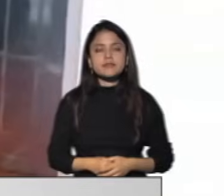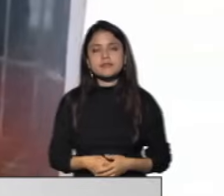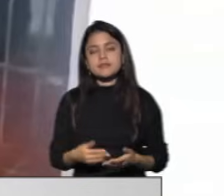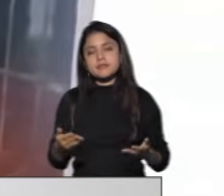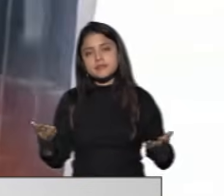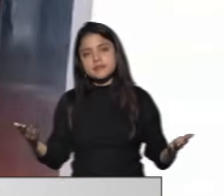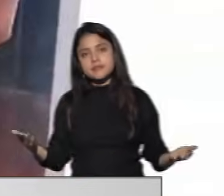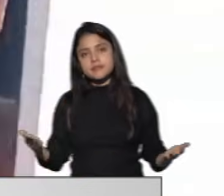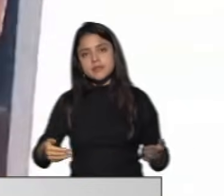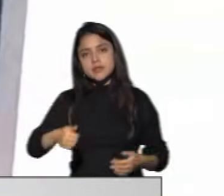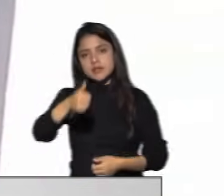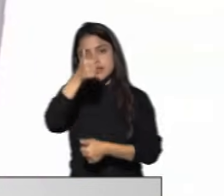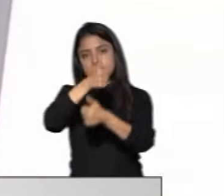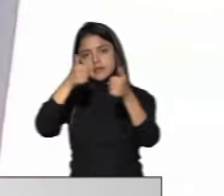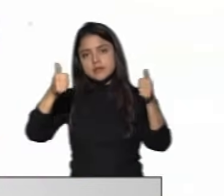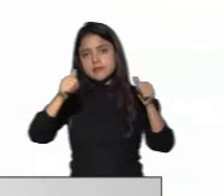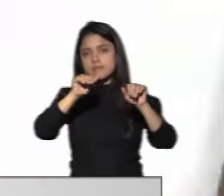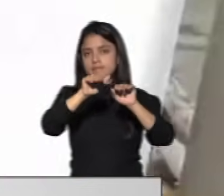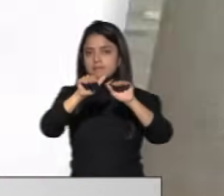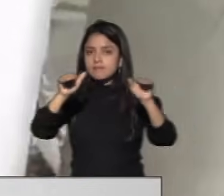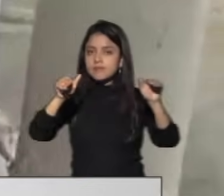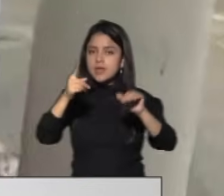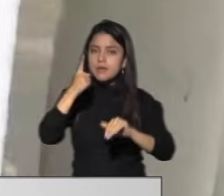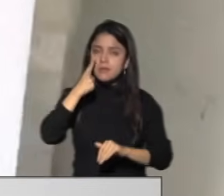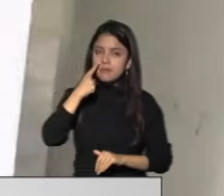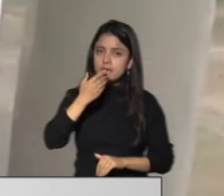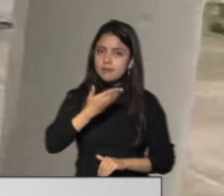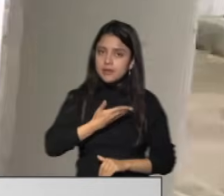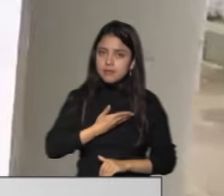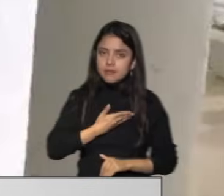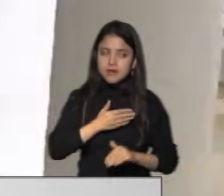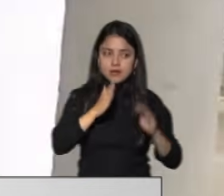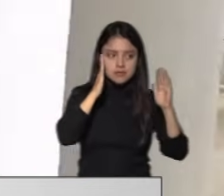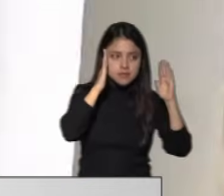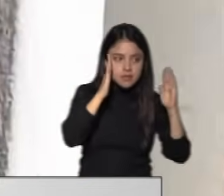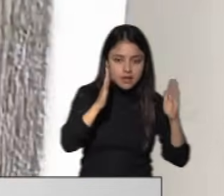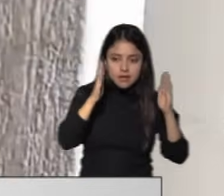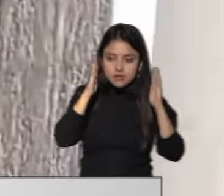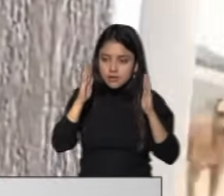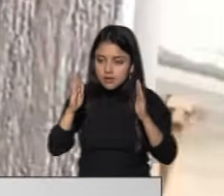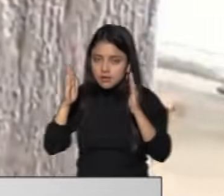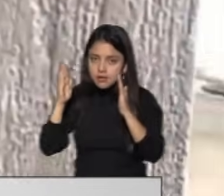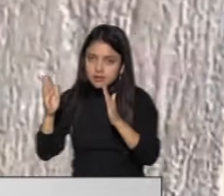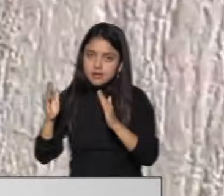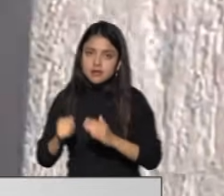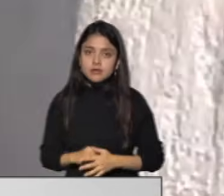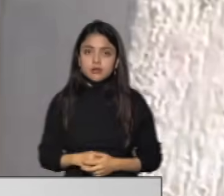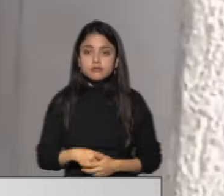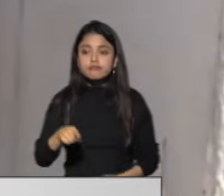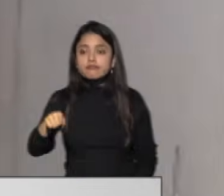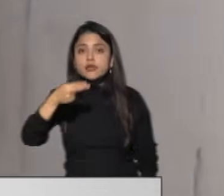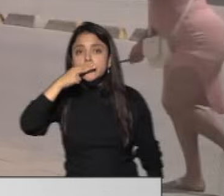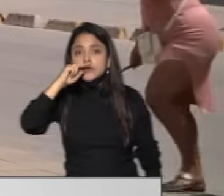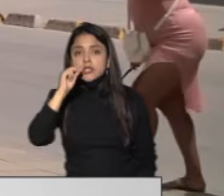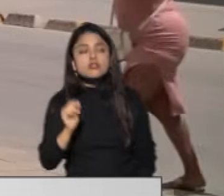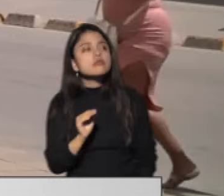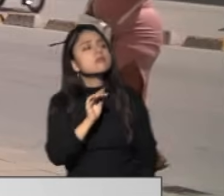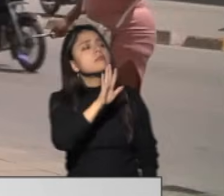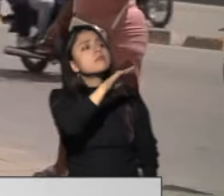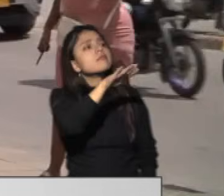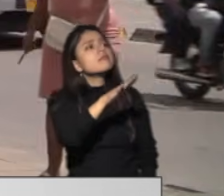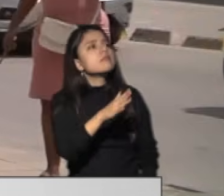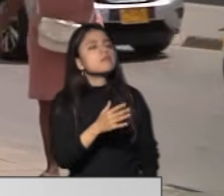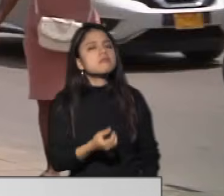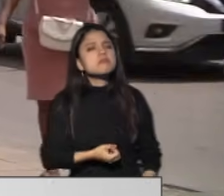los padres de familia, a las madres de familia, a estar muy atento a lo que dicen los menores de edad y así evitar estos abusos que van en aumento aquí en